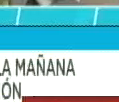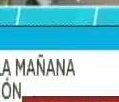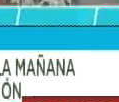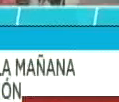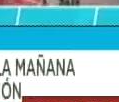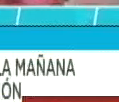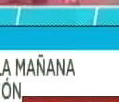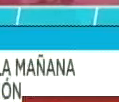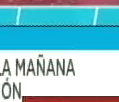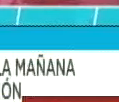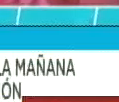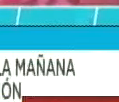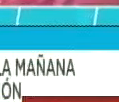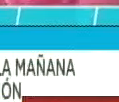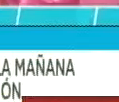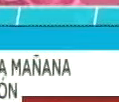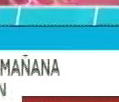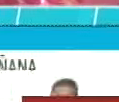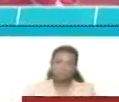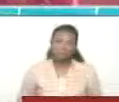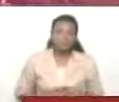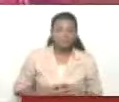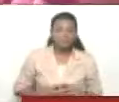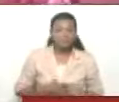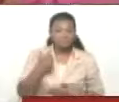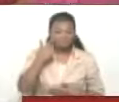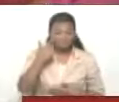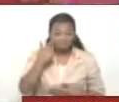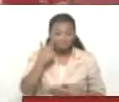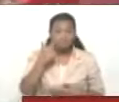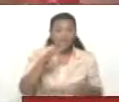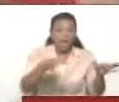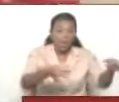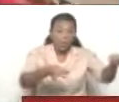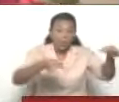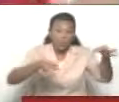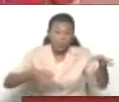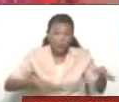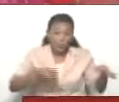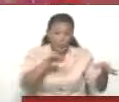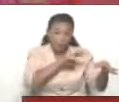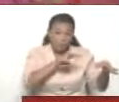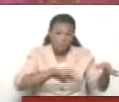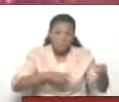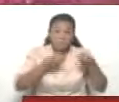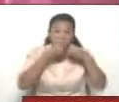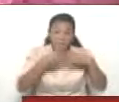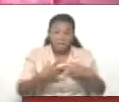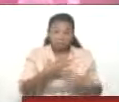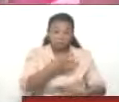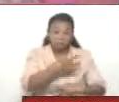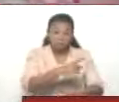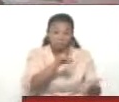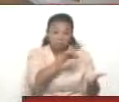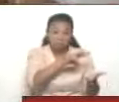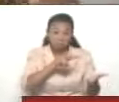Aquí Ernesto Villegas me hizo llegar un documento bien bueno, bien bueno. ¿Ves? Nosotros ya teníamos pensado venir